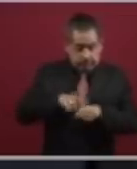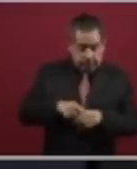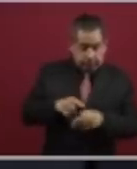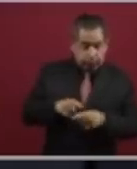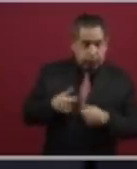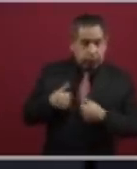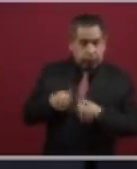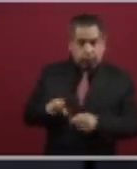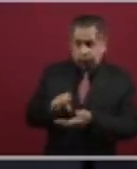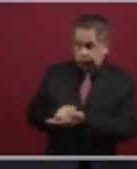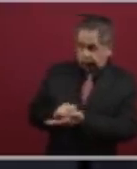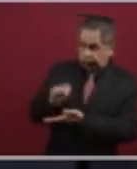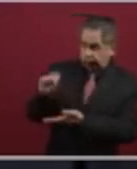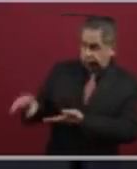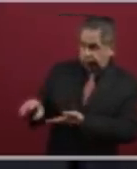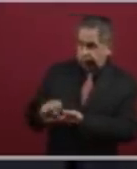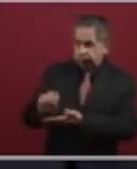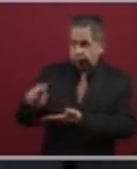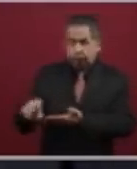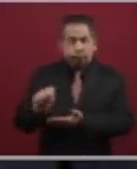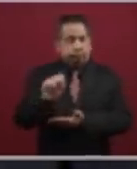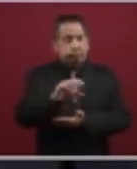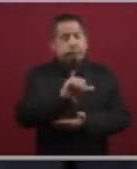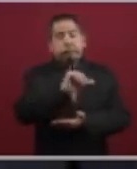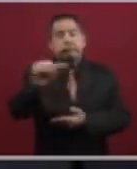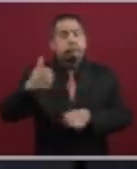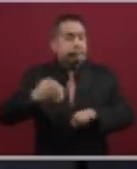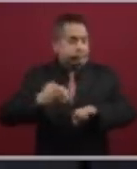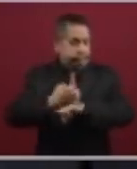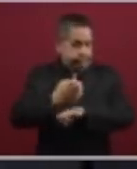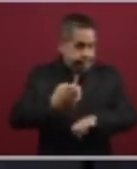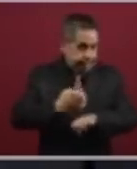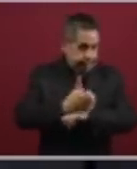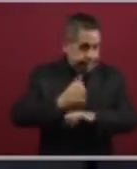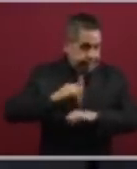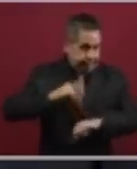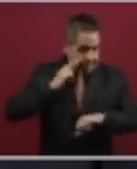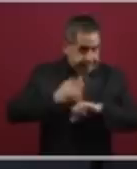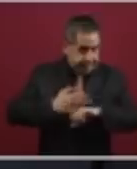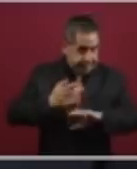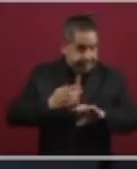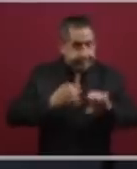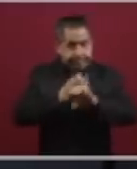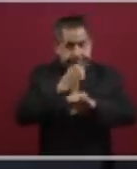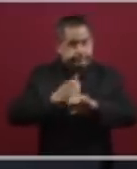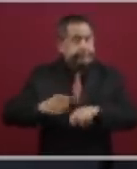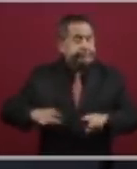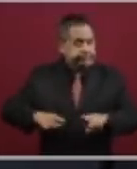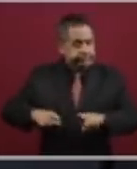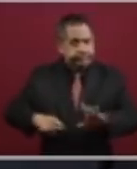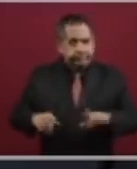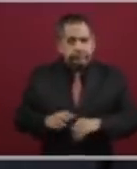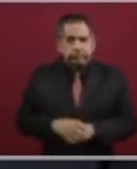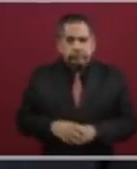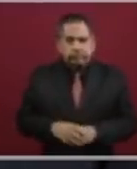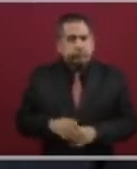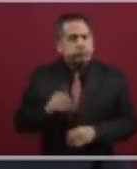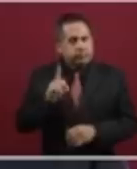que hace la Federación a los estados a través del